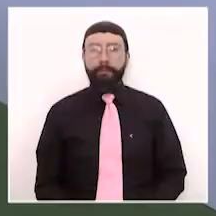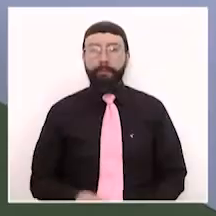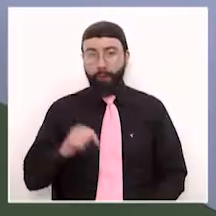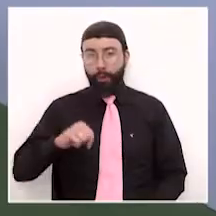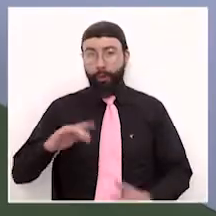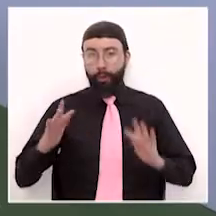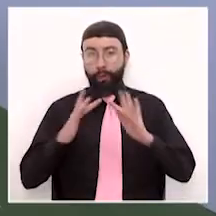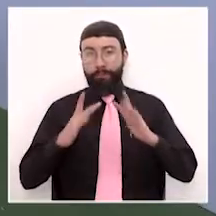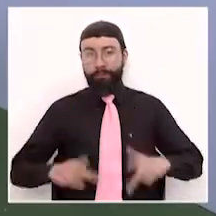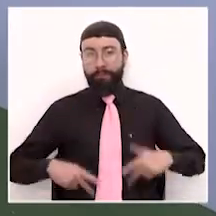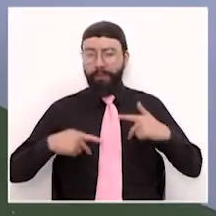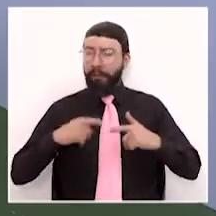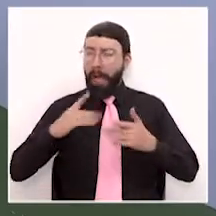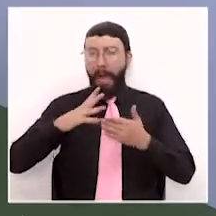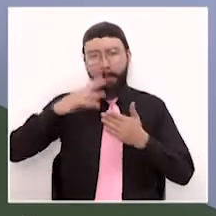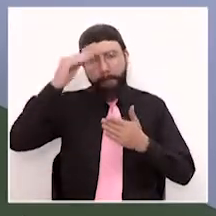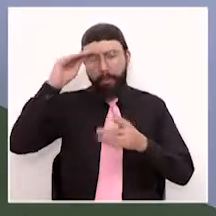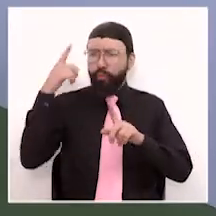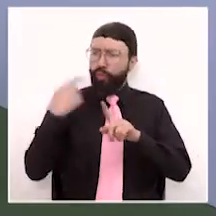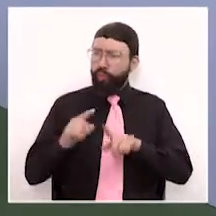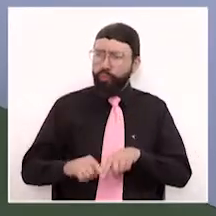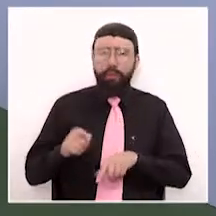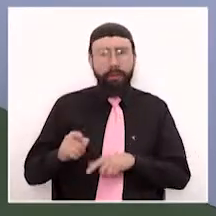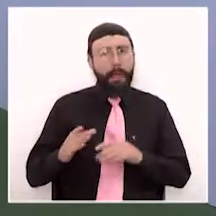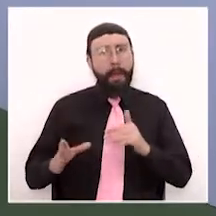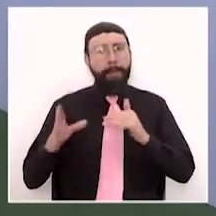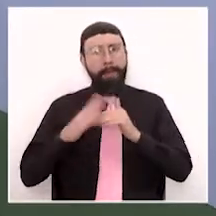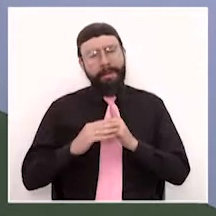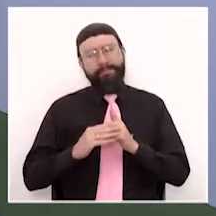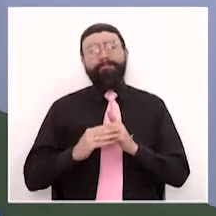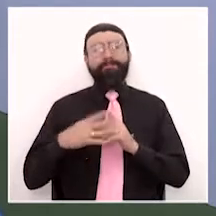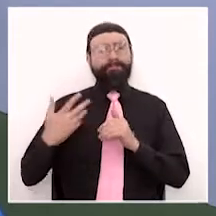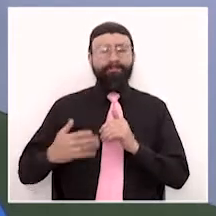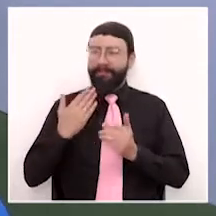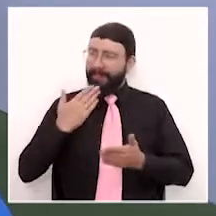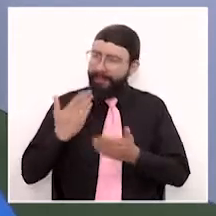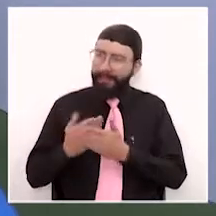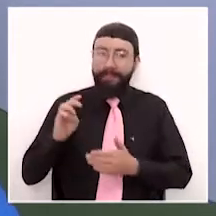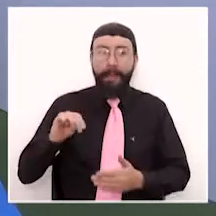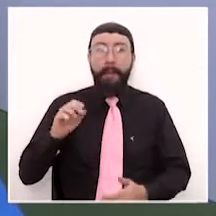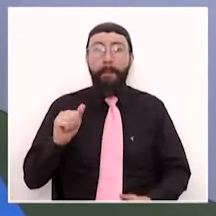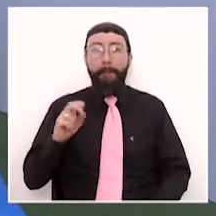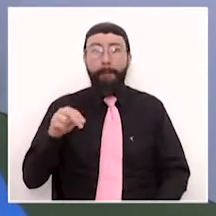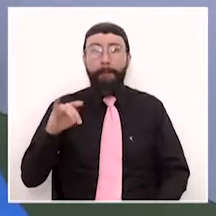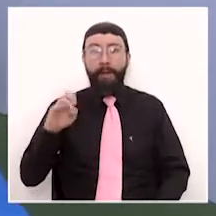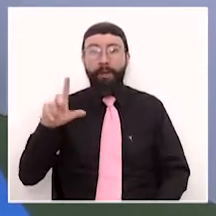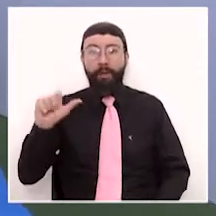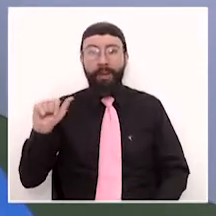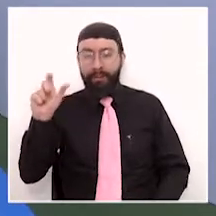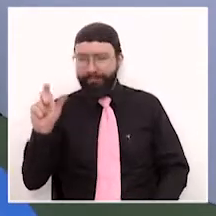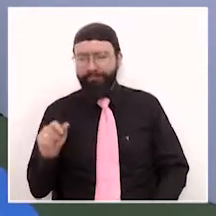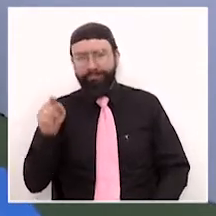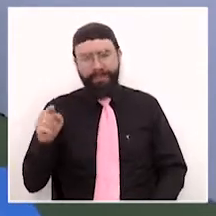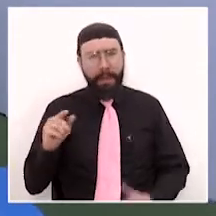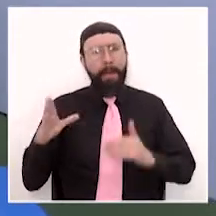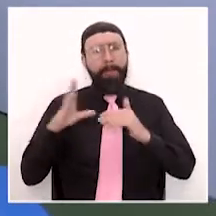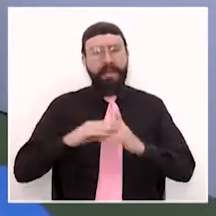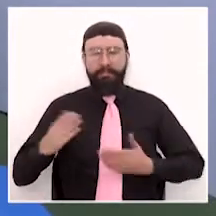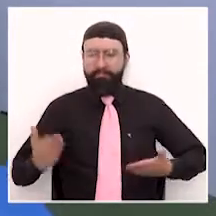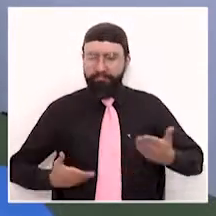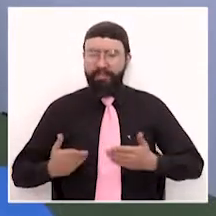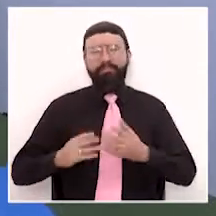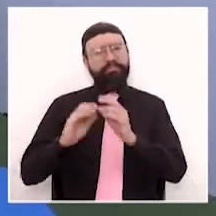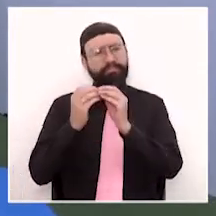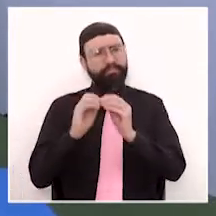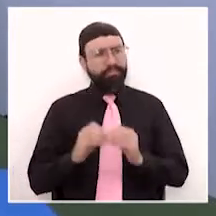Vital aprendimos mucho acerca del pan. Muchísimas gracias a Manuela, quien es panadera, por enseñarnos acerca